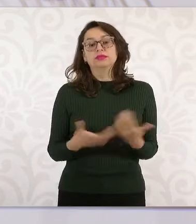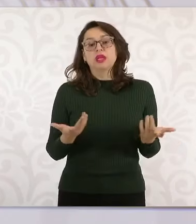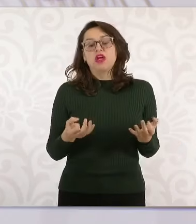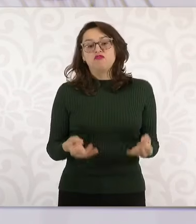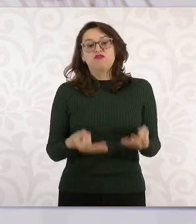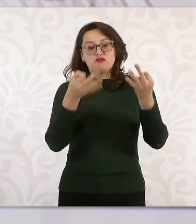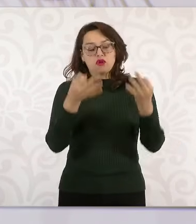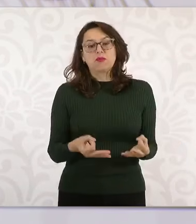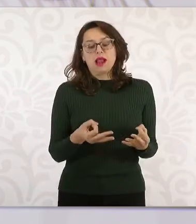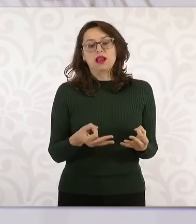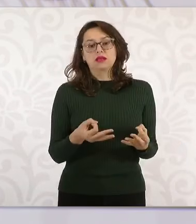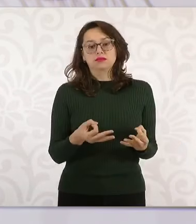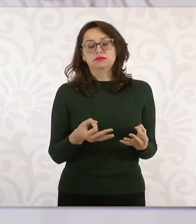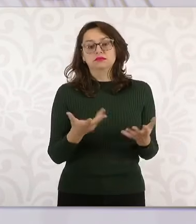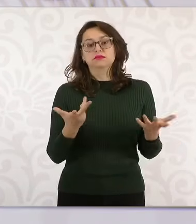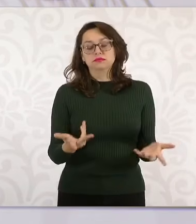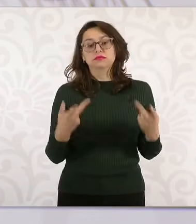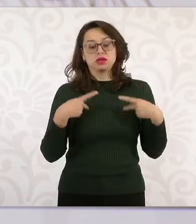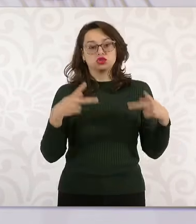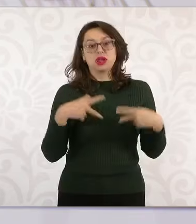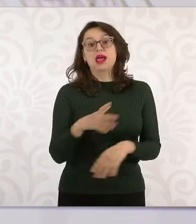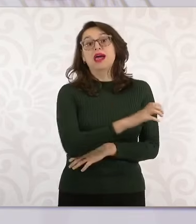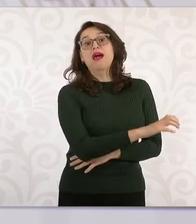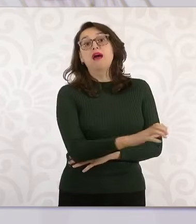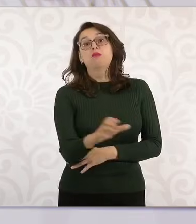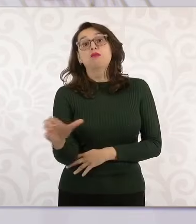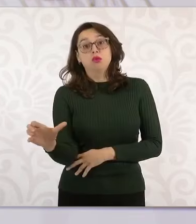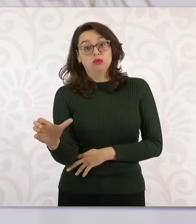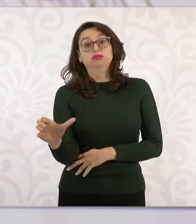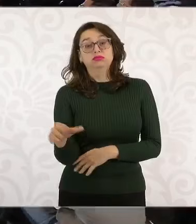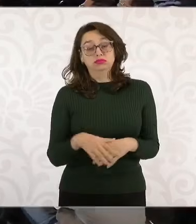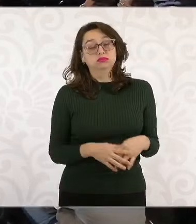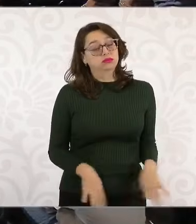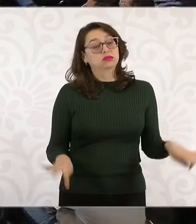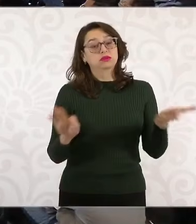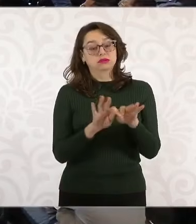principalmente en un plan para los jornaleros agrícolas, que es muy importante.